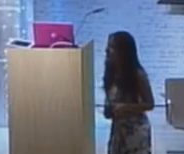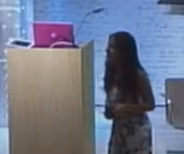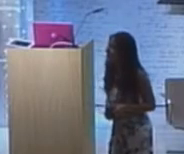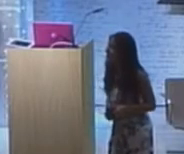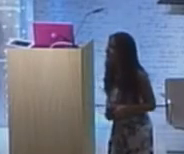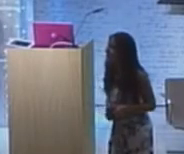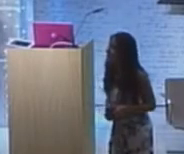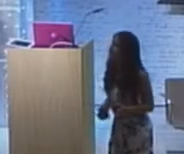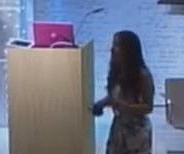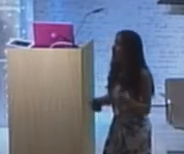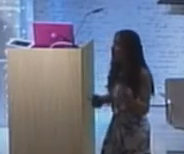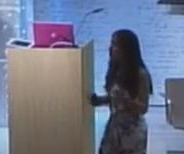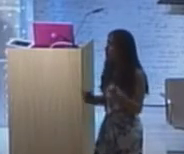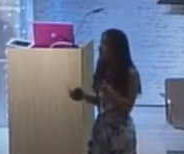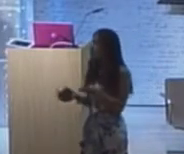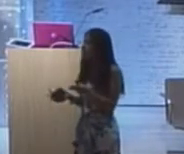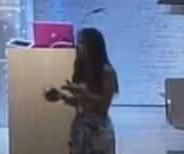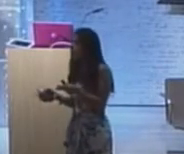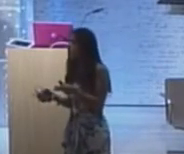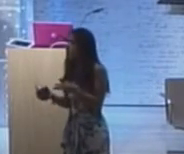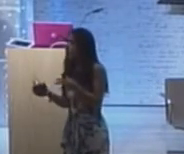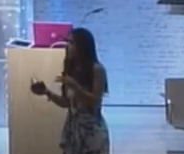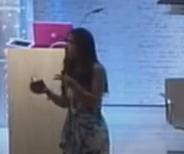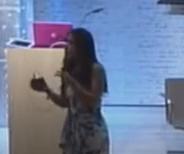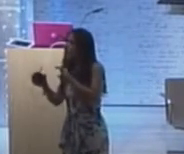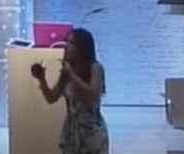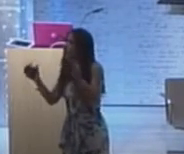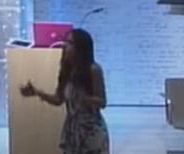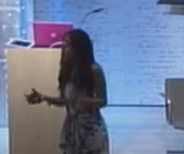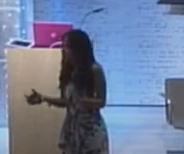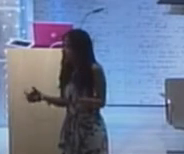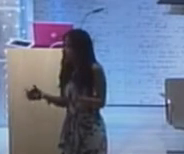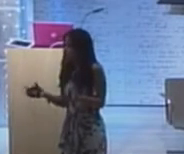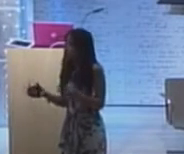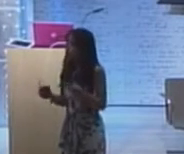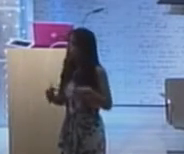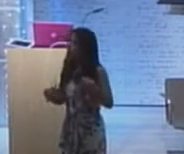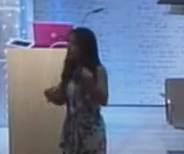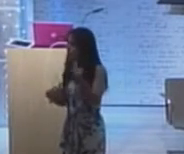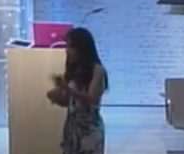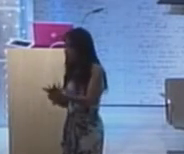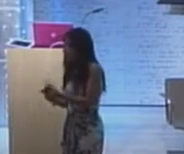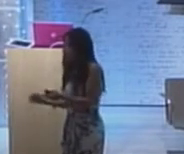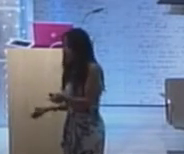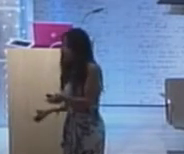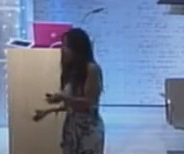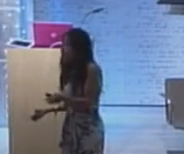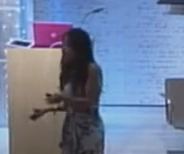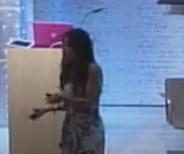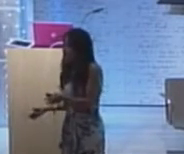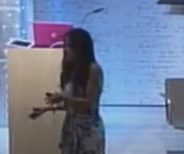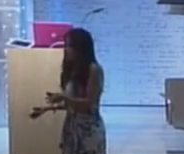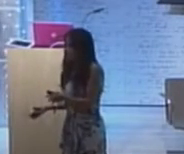Quizás no entendí la pregunta. Sí, cuando tú... la parte del lenguaje incluye el lenguaje oral y el